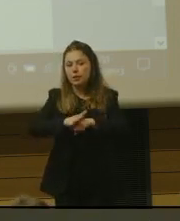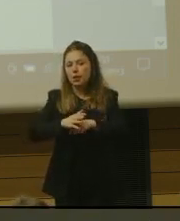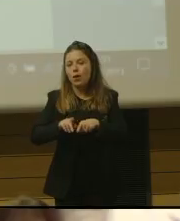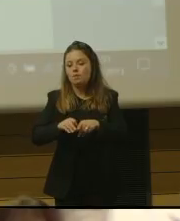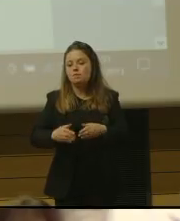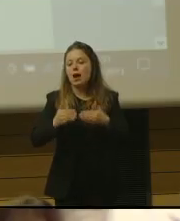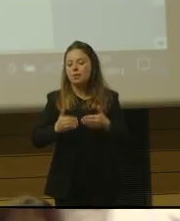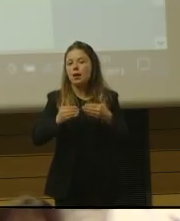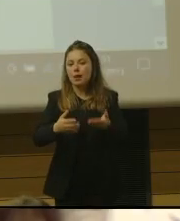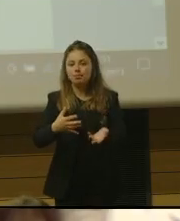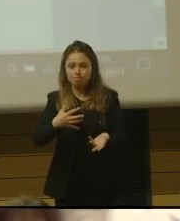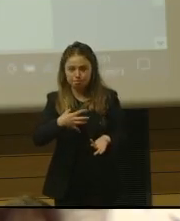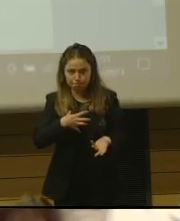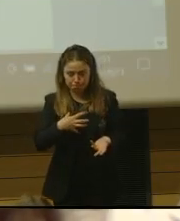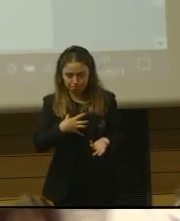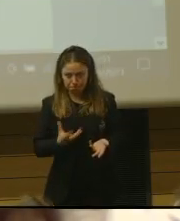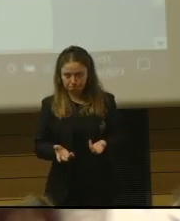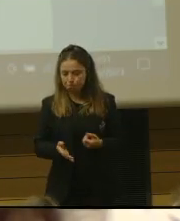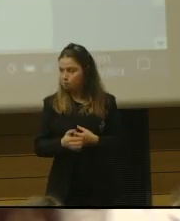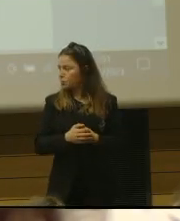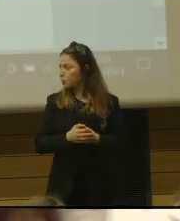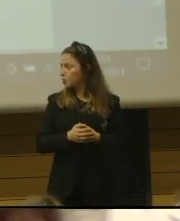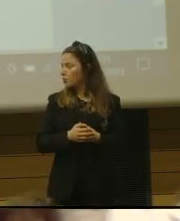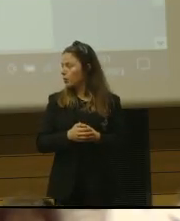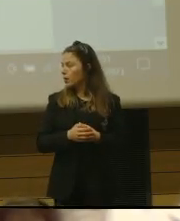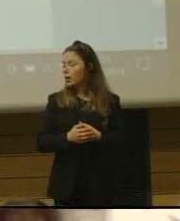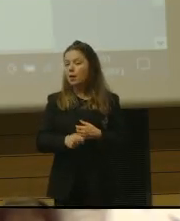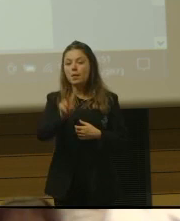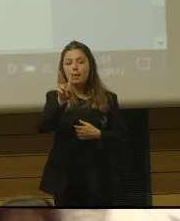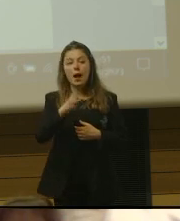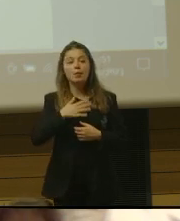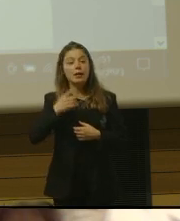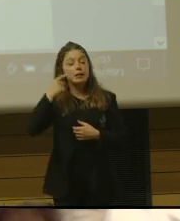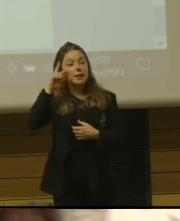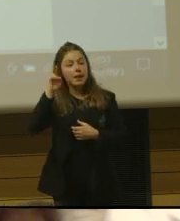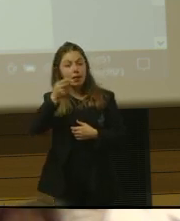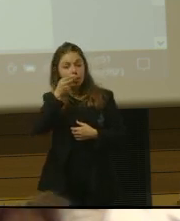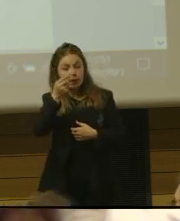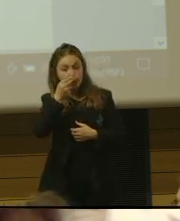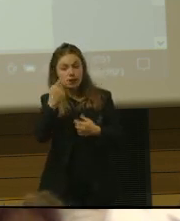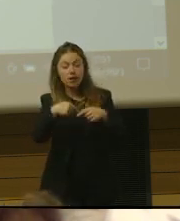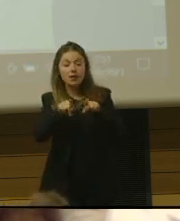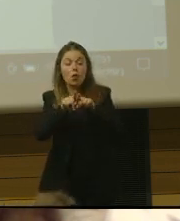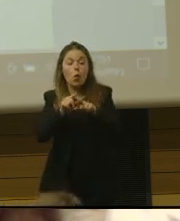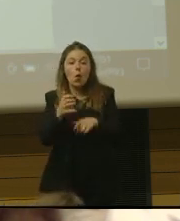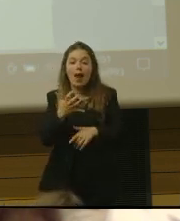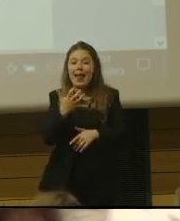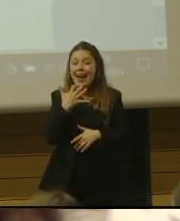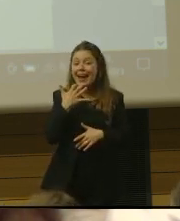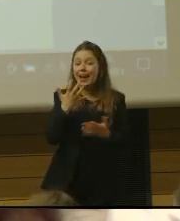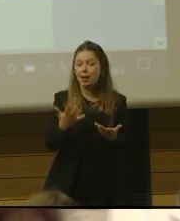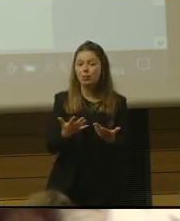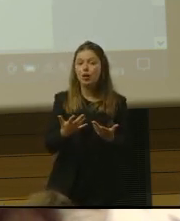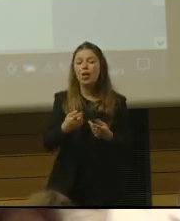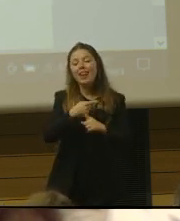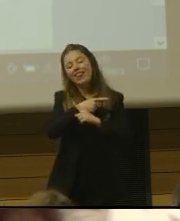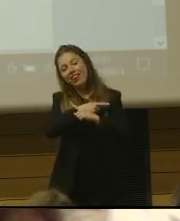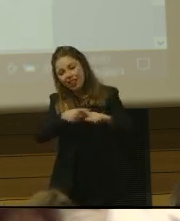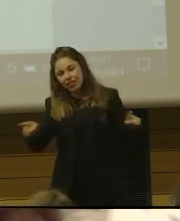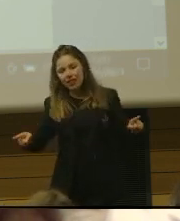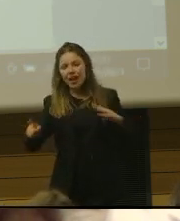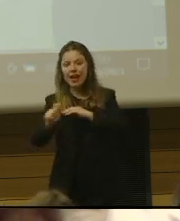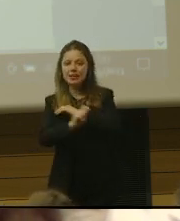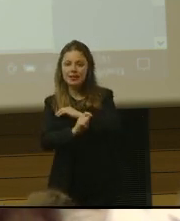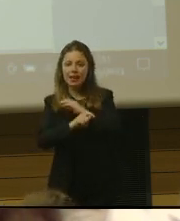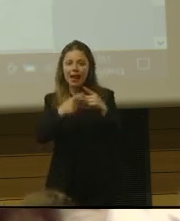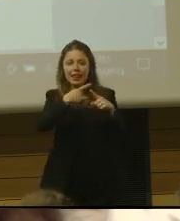hacerlo. Vale, pues me parece una experiencia muy interesante como ejemplo, ¿no? Ejemplo de lo diferente y las estrategias